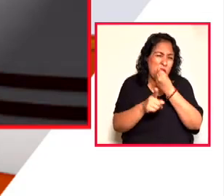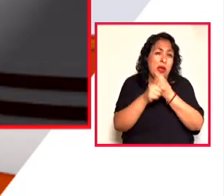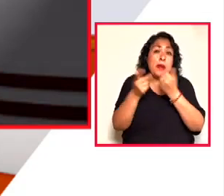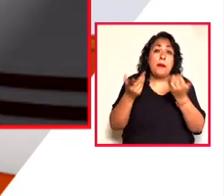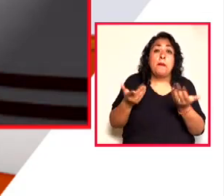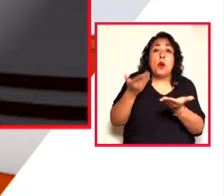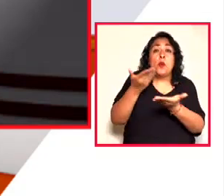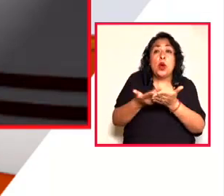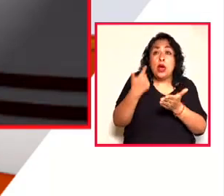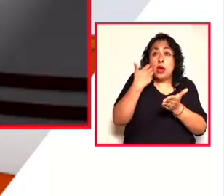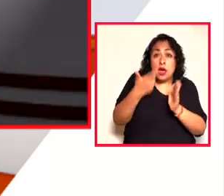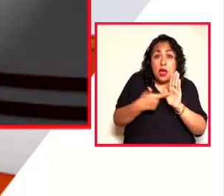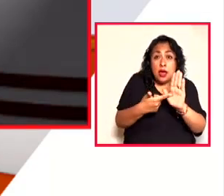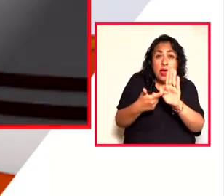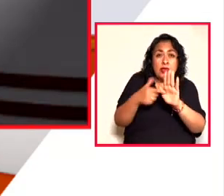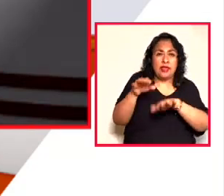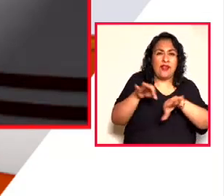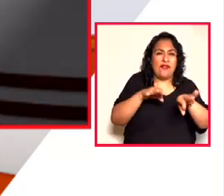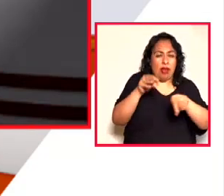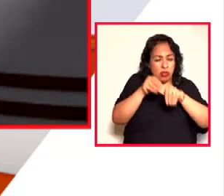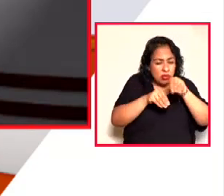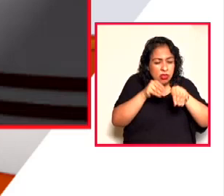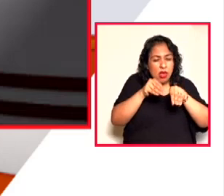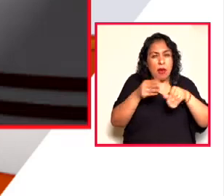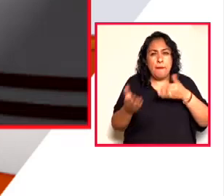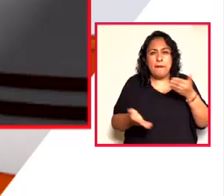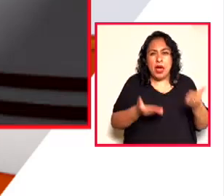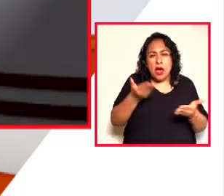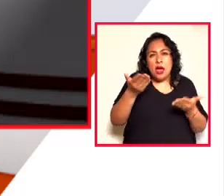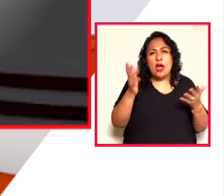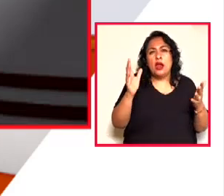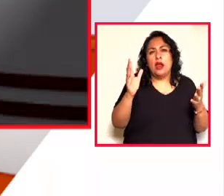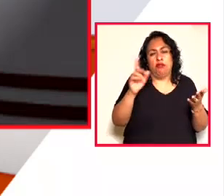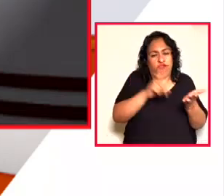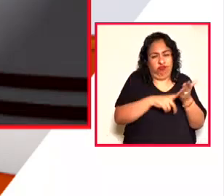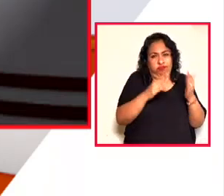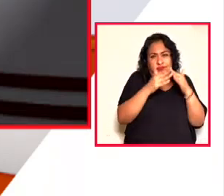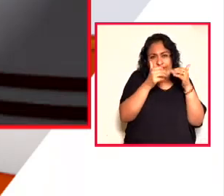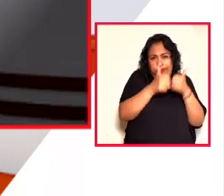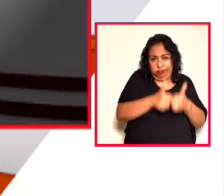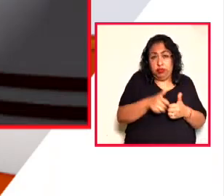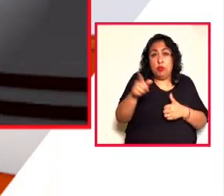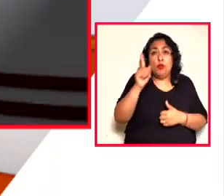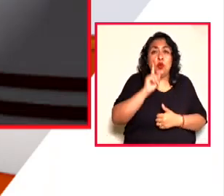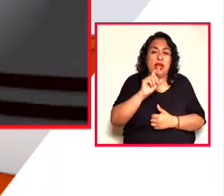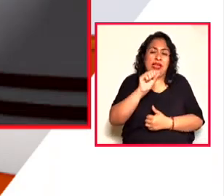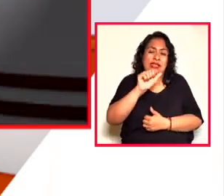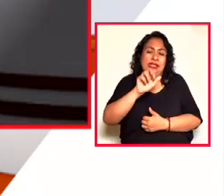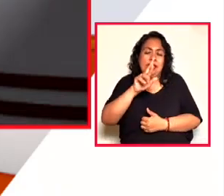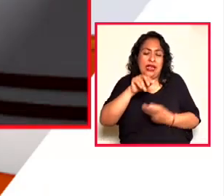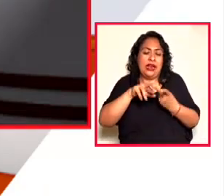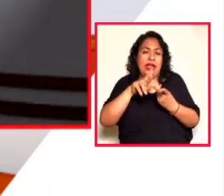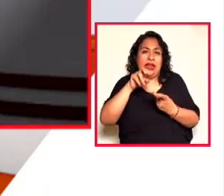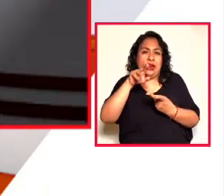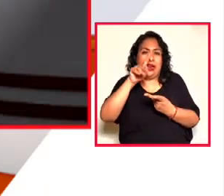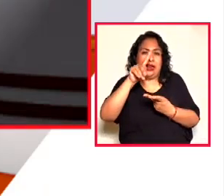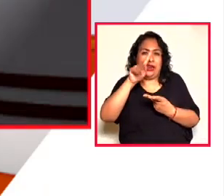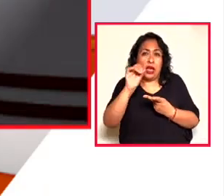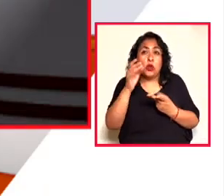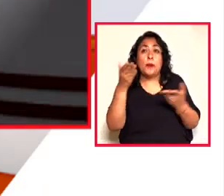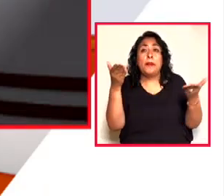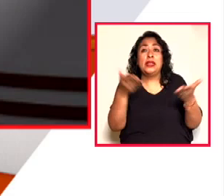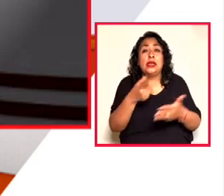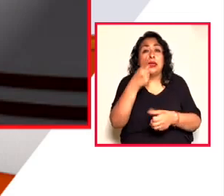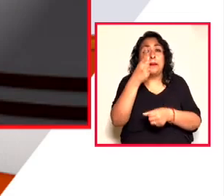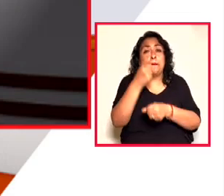de mostrar los trabajos coreográficos hechos desde el confinamiento, Sara Mardi Gras y Renato González nos presentan el primer